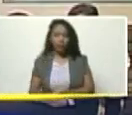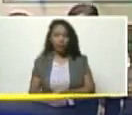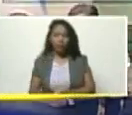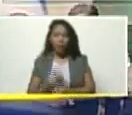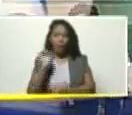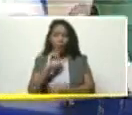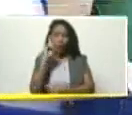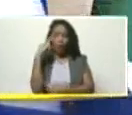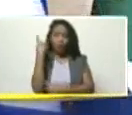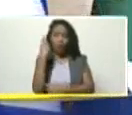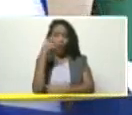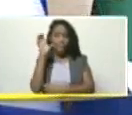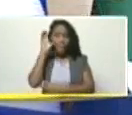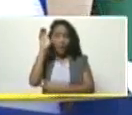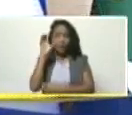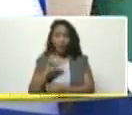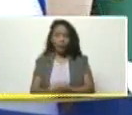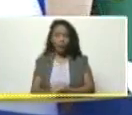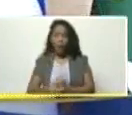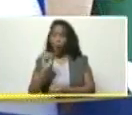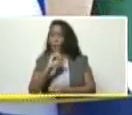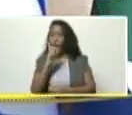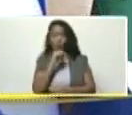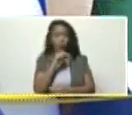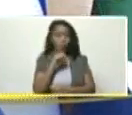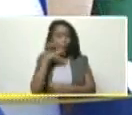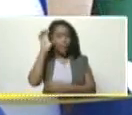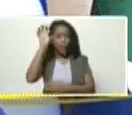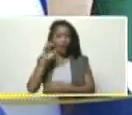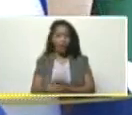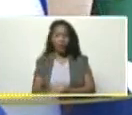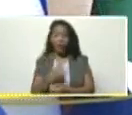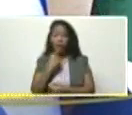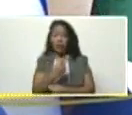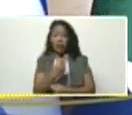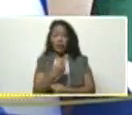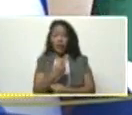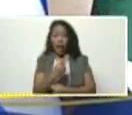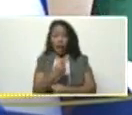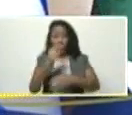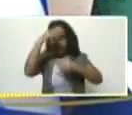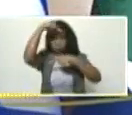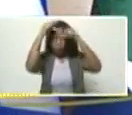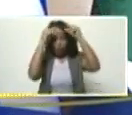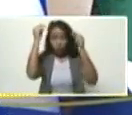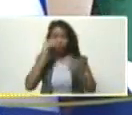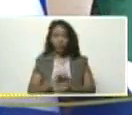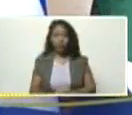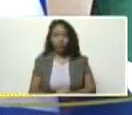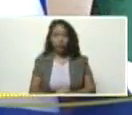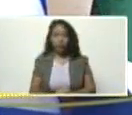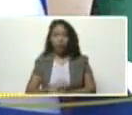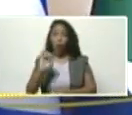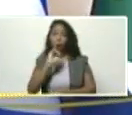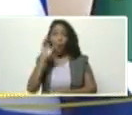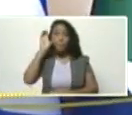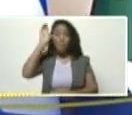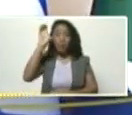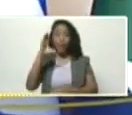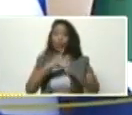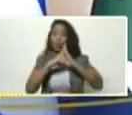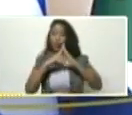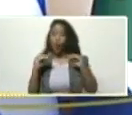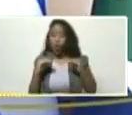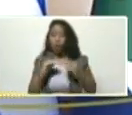una sola la patria o no habrá patria, decía Ernesto Che Guevara. O hay patria para